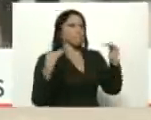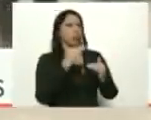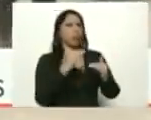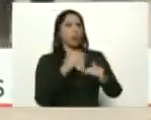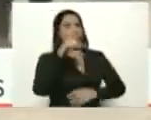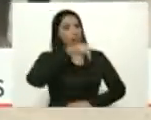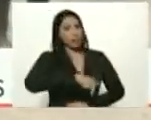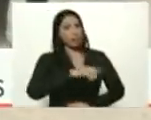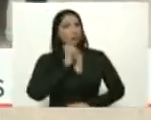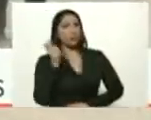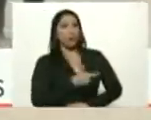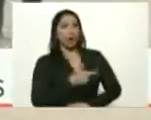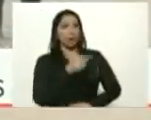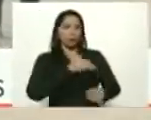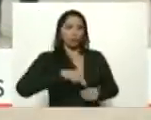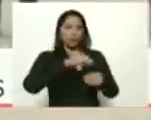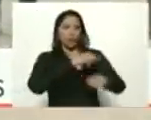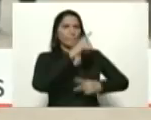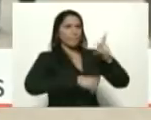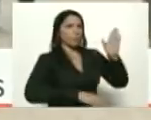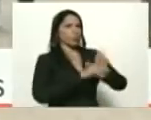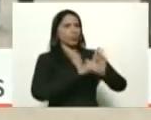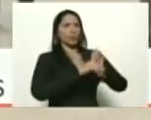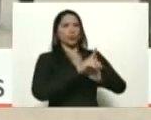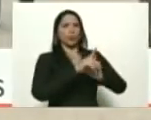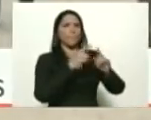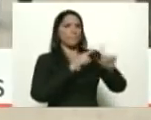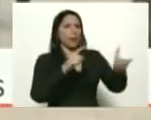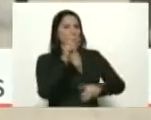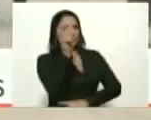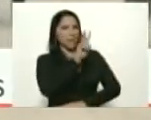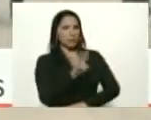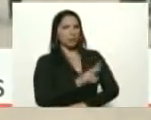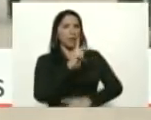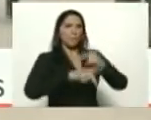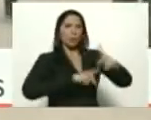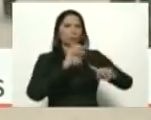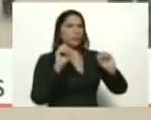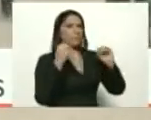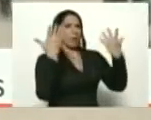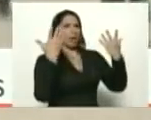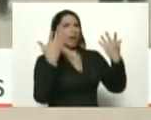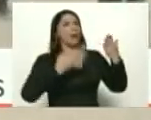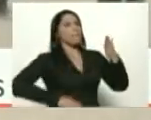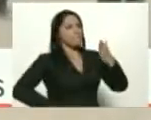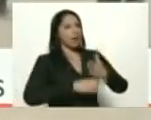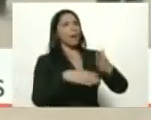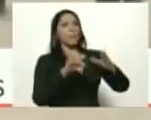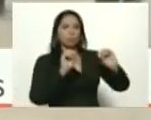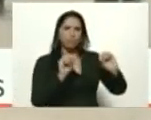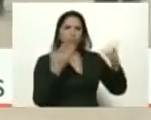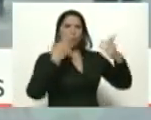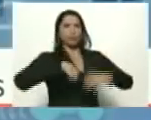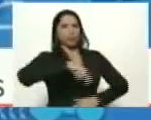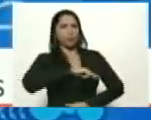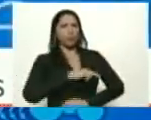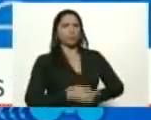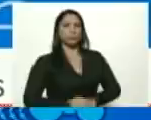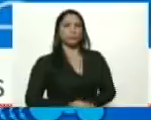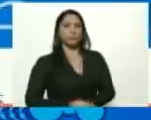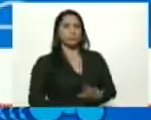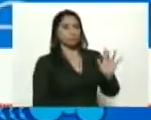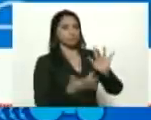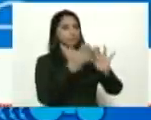Desde el Guárico, sembrando, produciendo para Venezuela. Producir es vencer y vamos a vencer. Estamos venciendo.